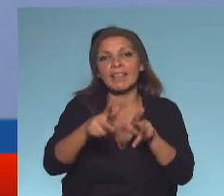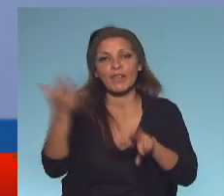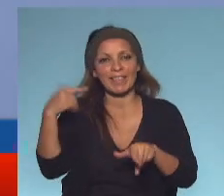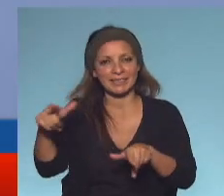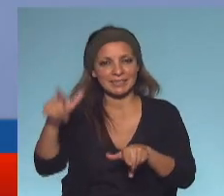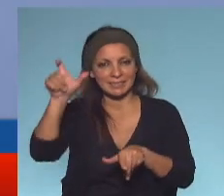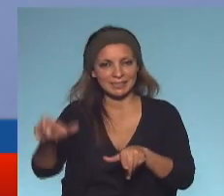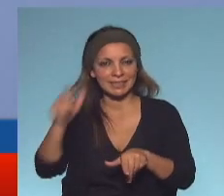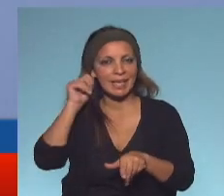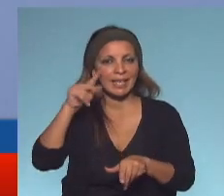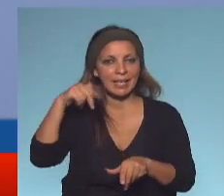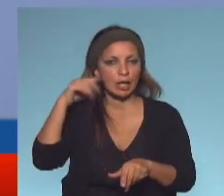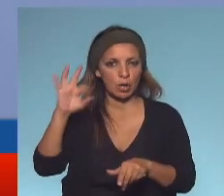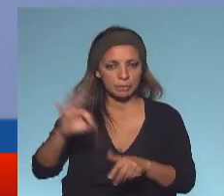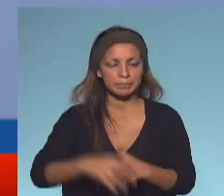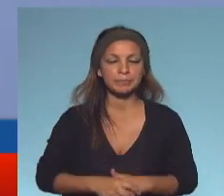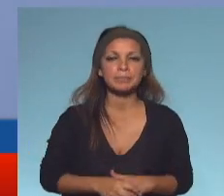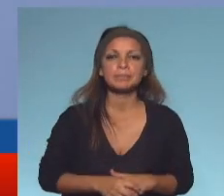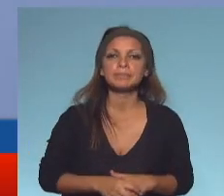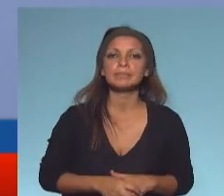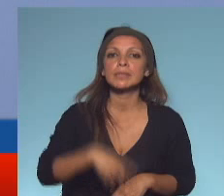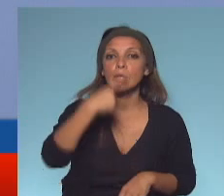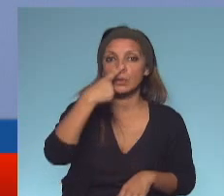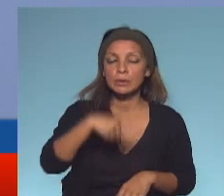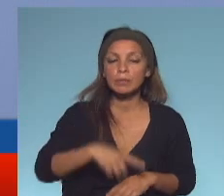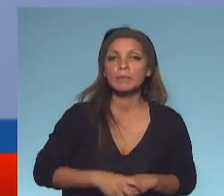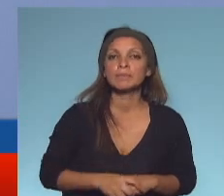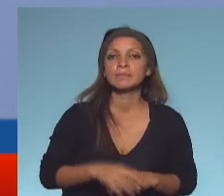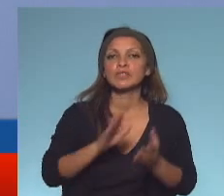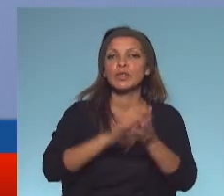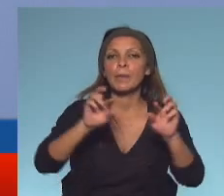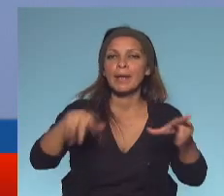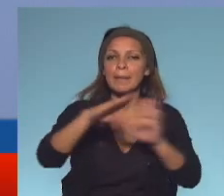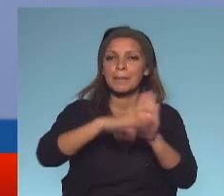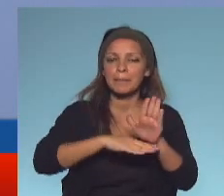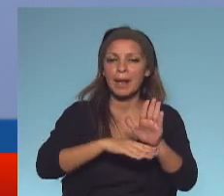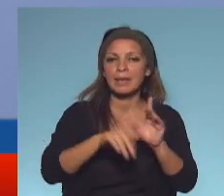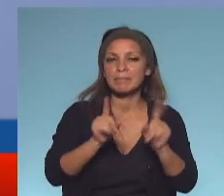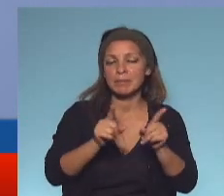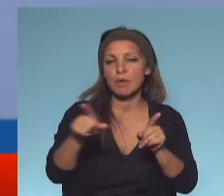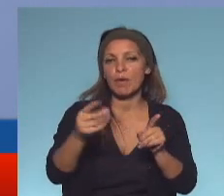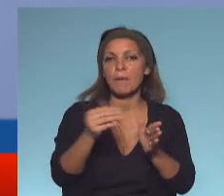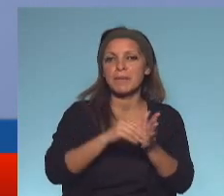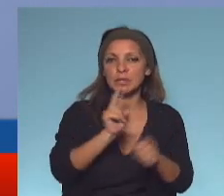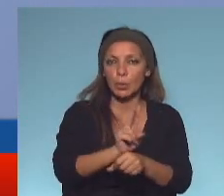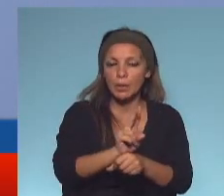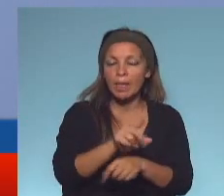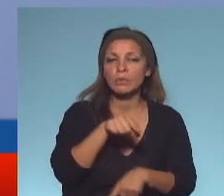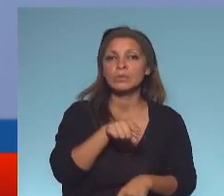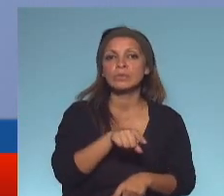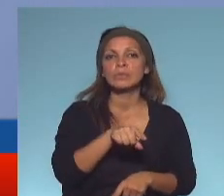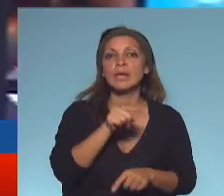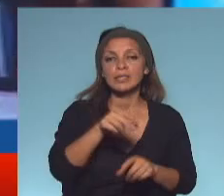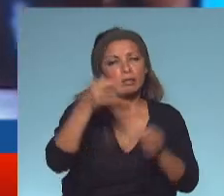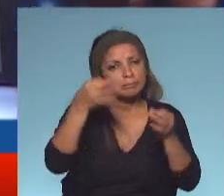gringo. Finalmente, en el caso del programa de Precios Cuidados, decíamos, eso es específicamente para el